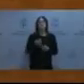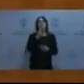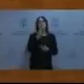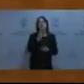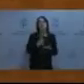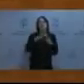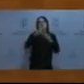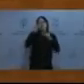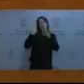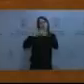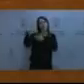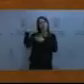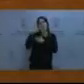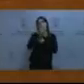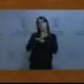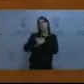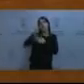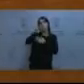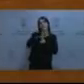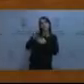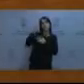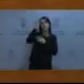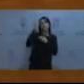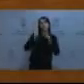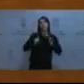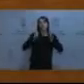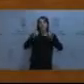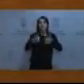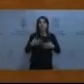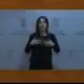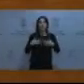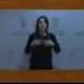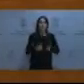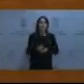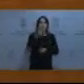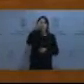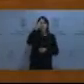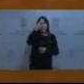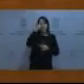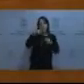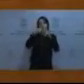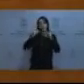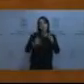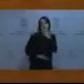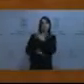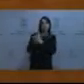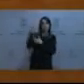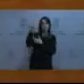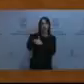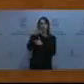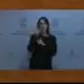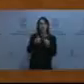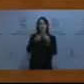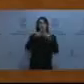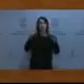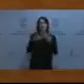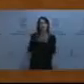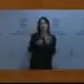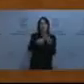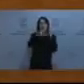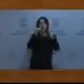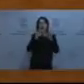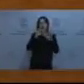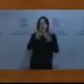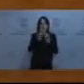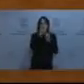la gloriosa iniciativa que en salud mental tuvo Asturias, que fue pionera, pero ya eso fue hace 20